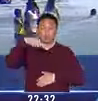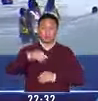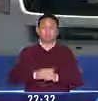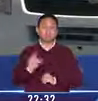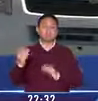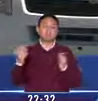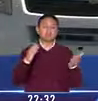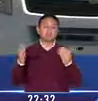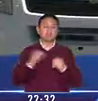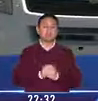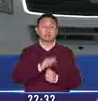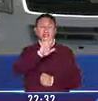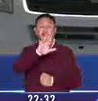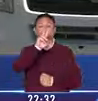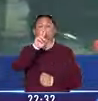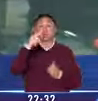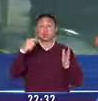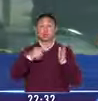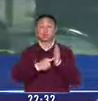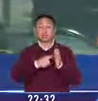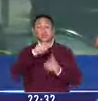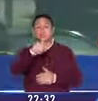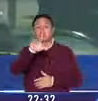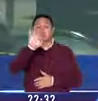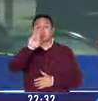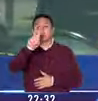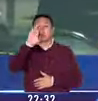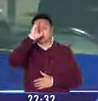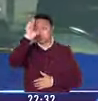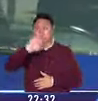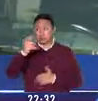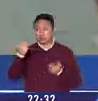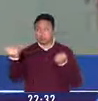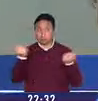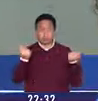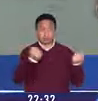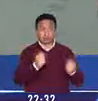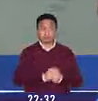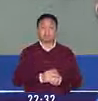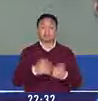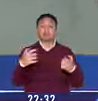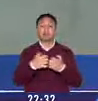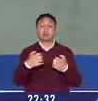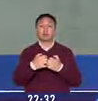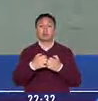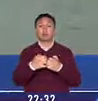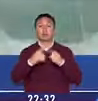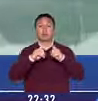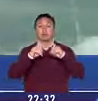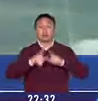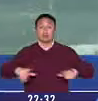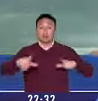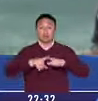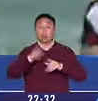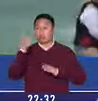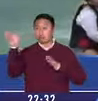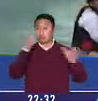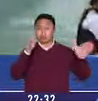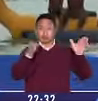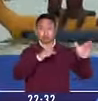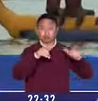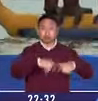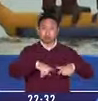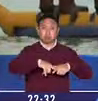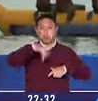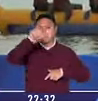balance. 52.192 servidores policiales estuvieron operativos. Equipos logísticos fueron distribuidos de manera estratégica en sitios de